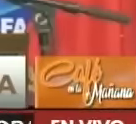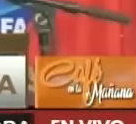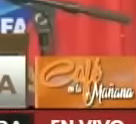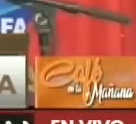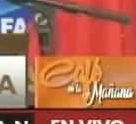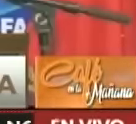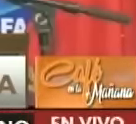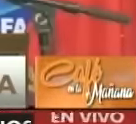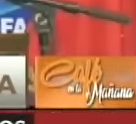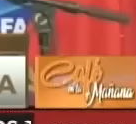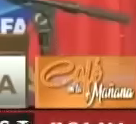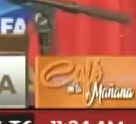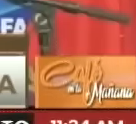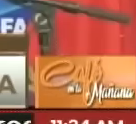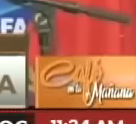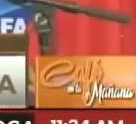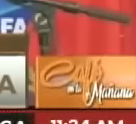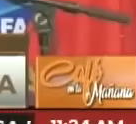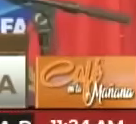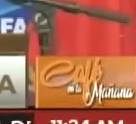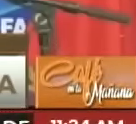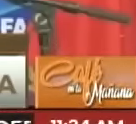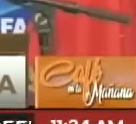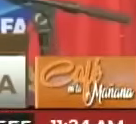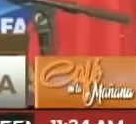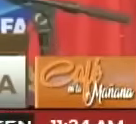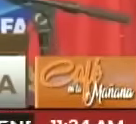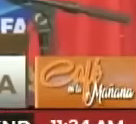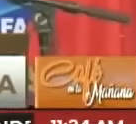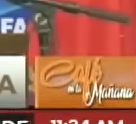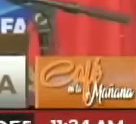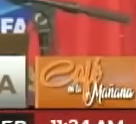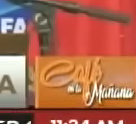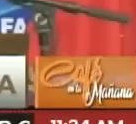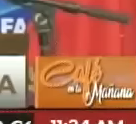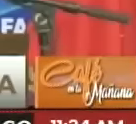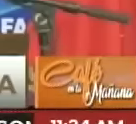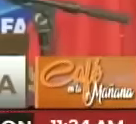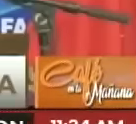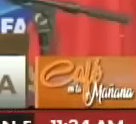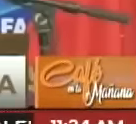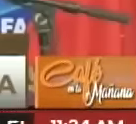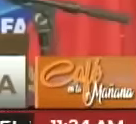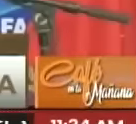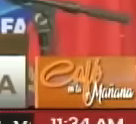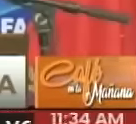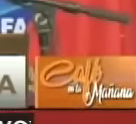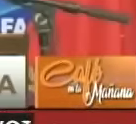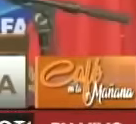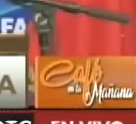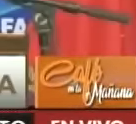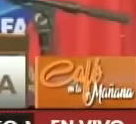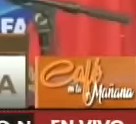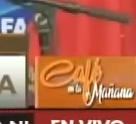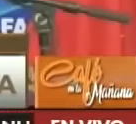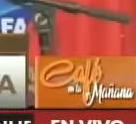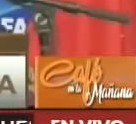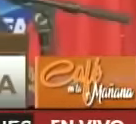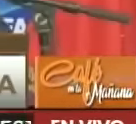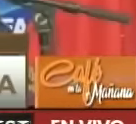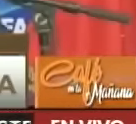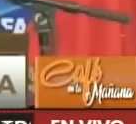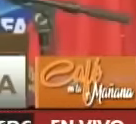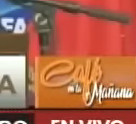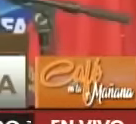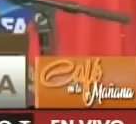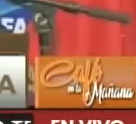propia desde que uno es niño y está en la escuela, la defensa del Esequibo, la defensa de nuestra territorialidad,